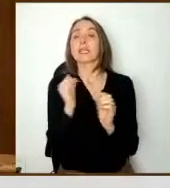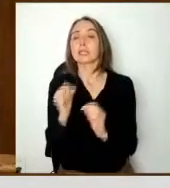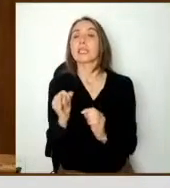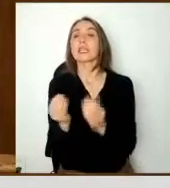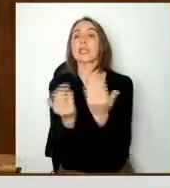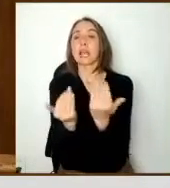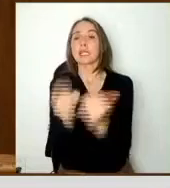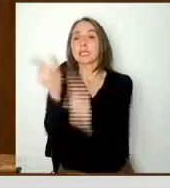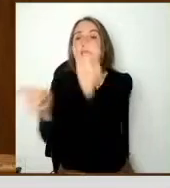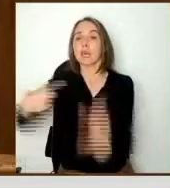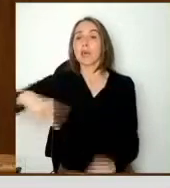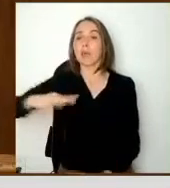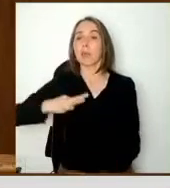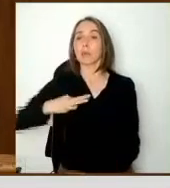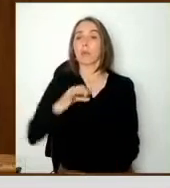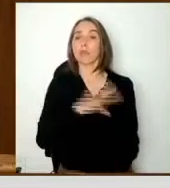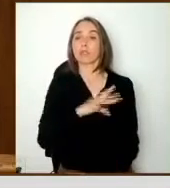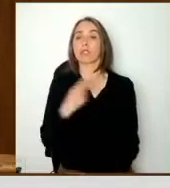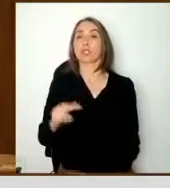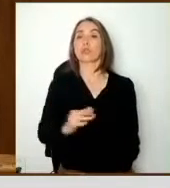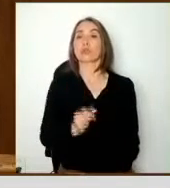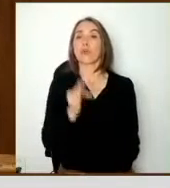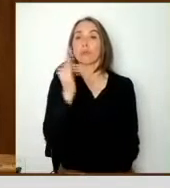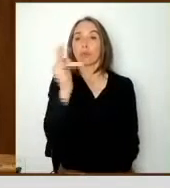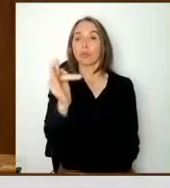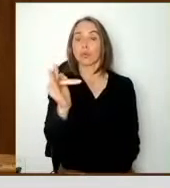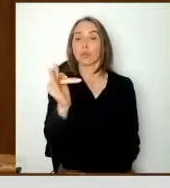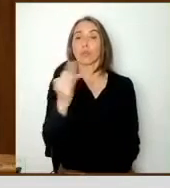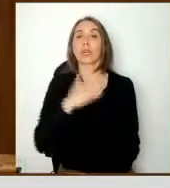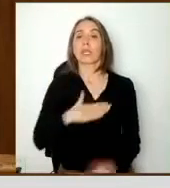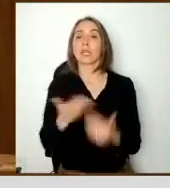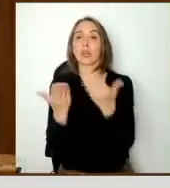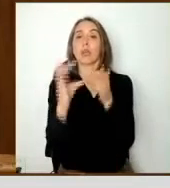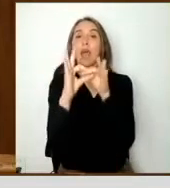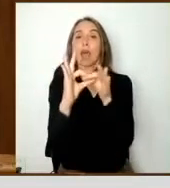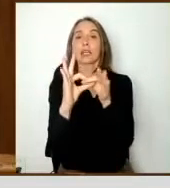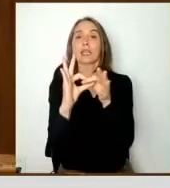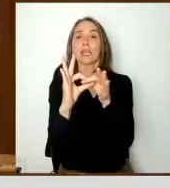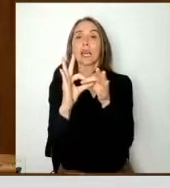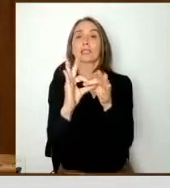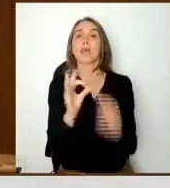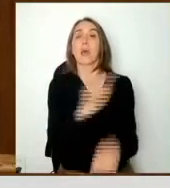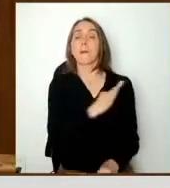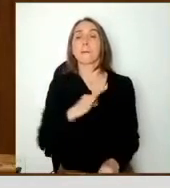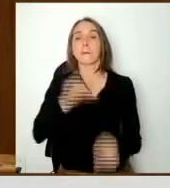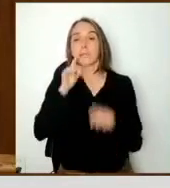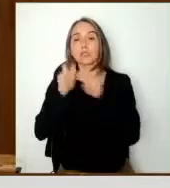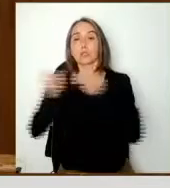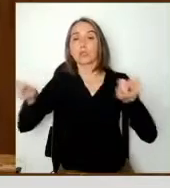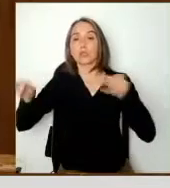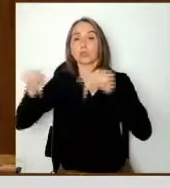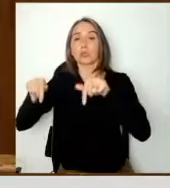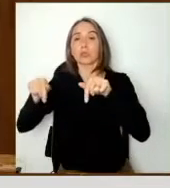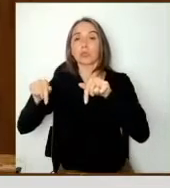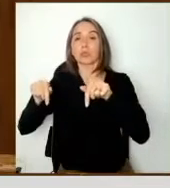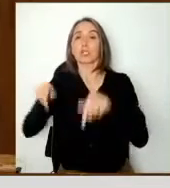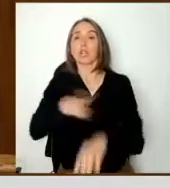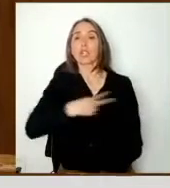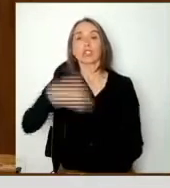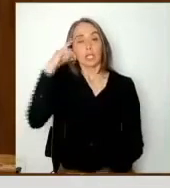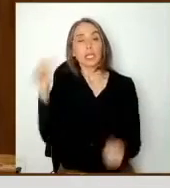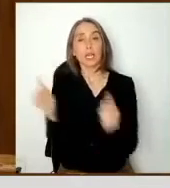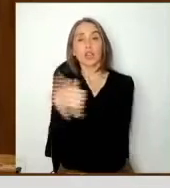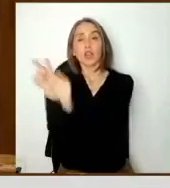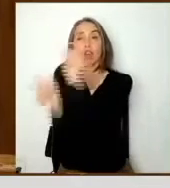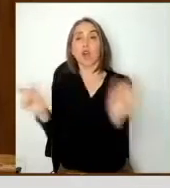de Chile y su futuro. Quiero darle las gracias a los ministros presentes porque creemos que con ellos también